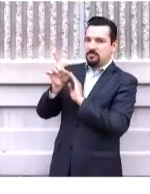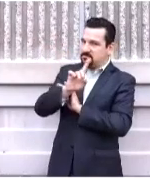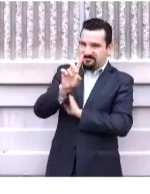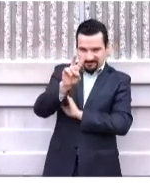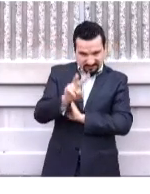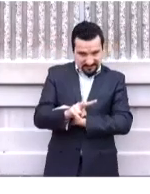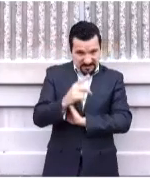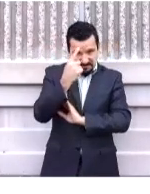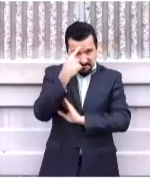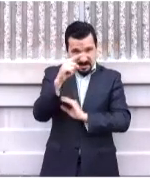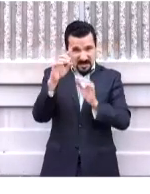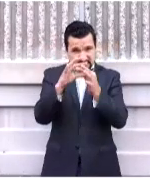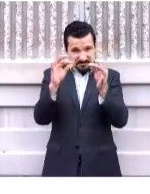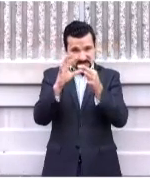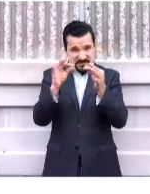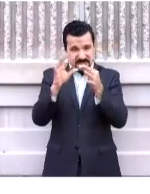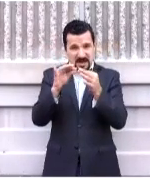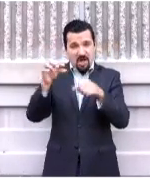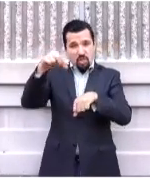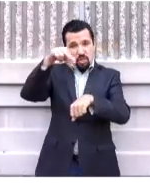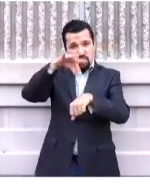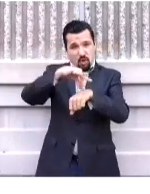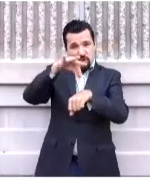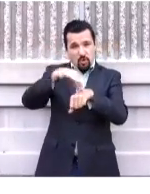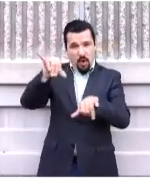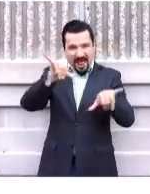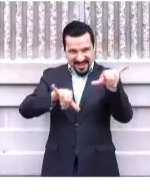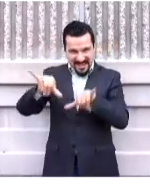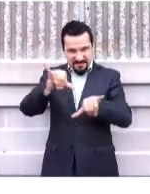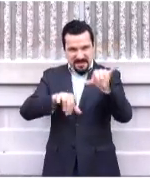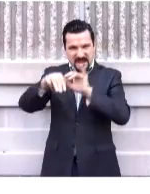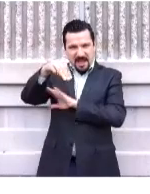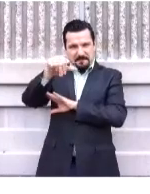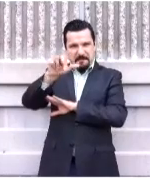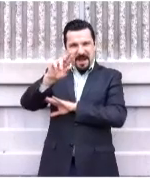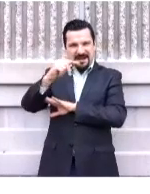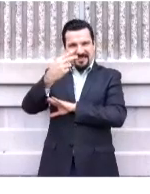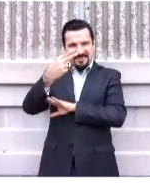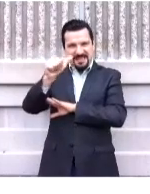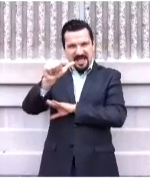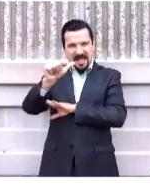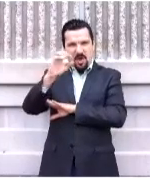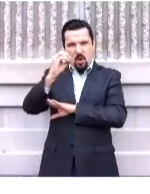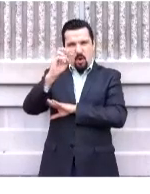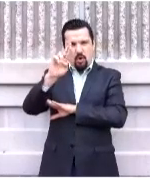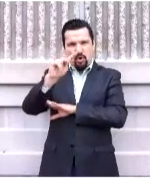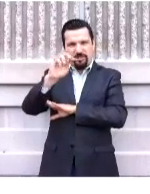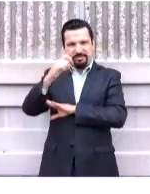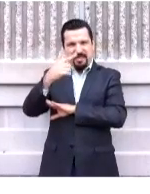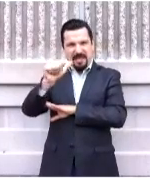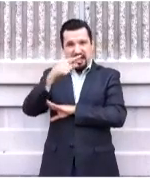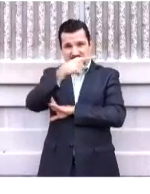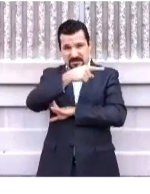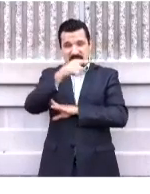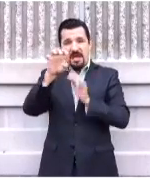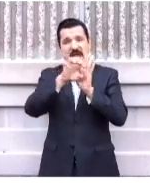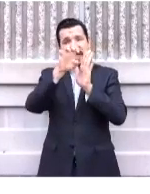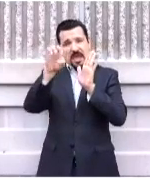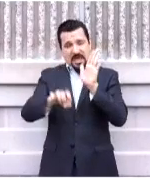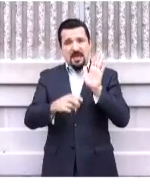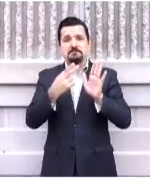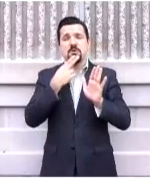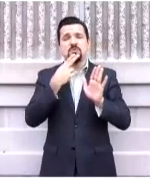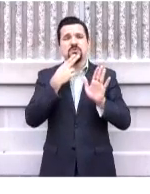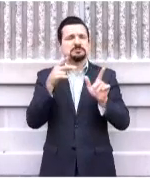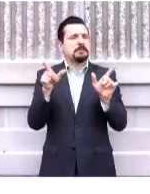ello, la química Marta Beatriz Mati Ortega nos dará un breve mensaje y una breve instrucción de cómo